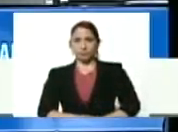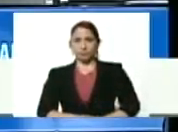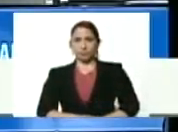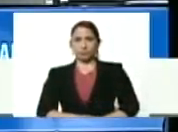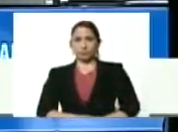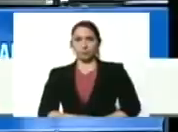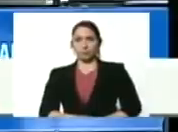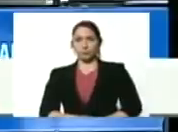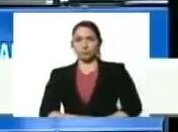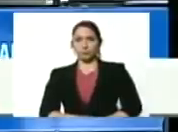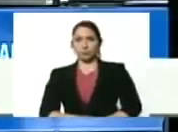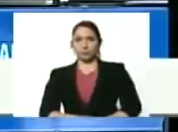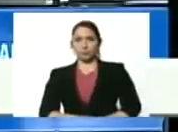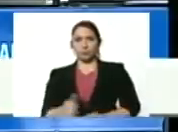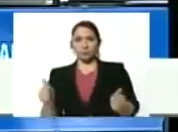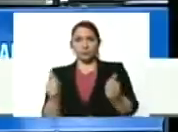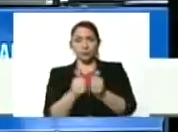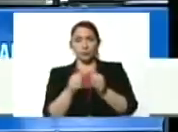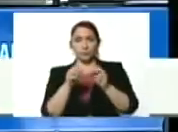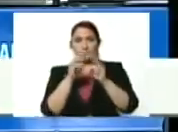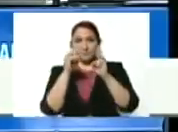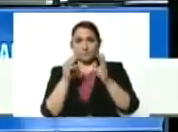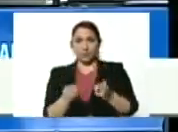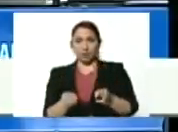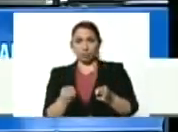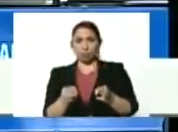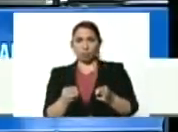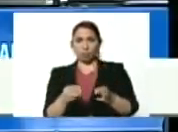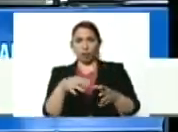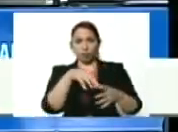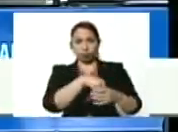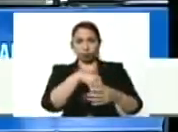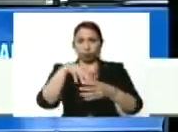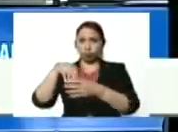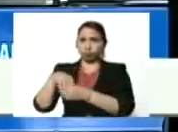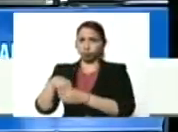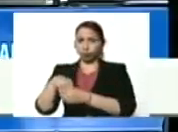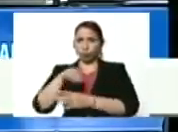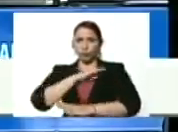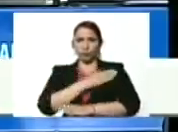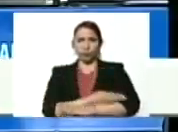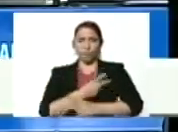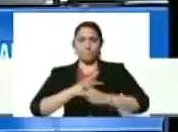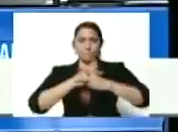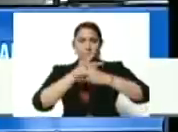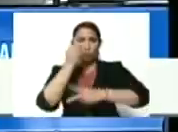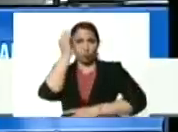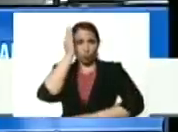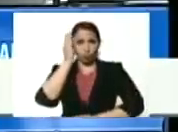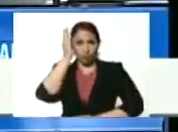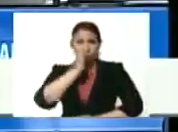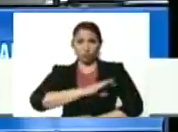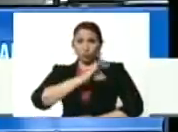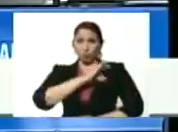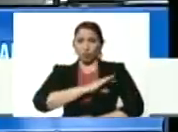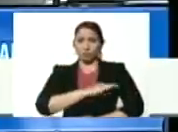con el método de la cuarentena radical, voluntaria, consciente, social.